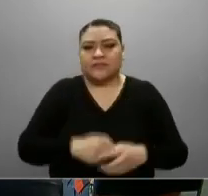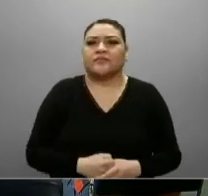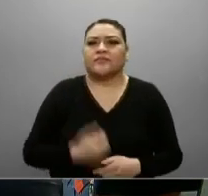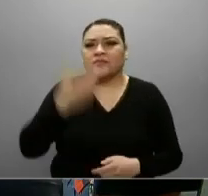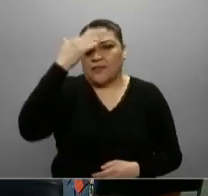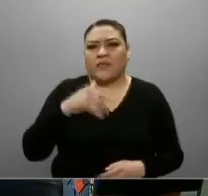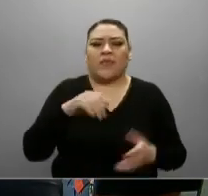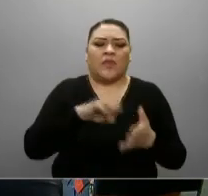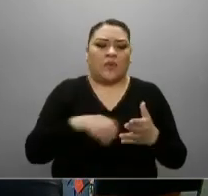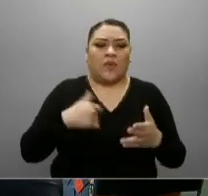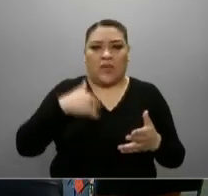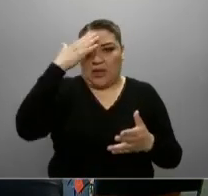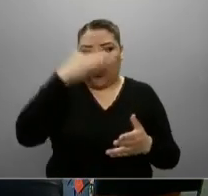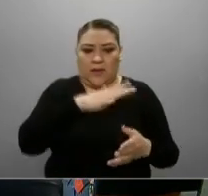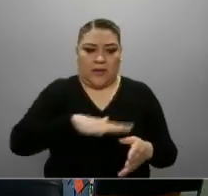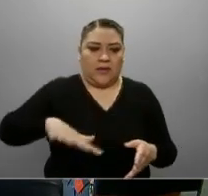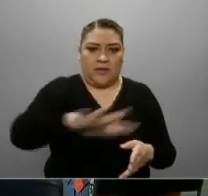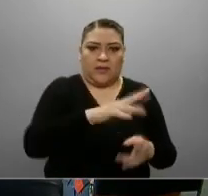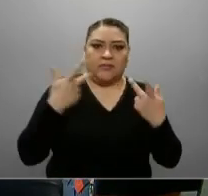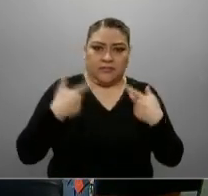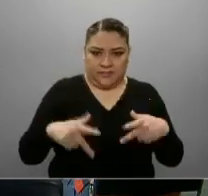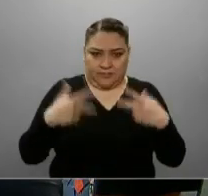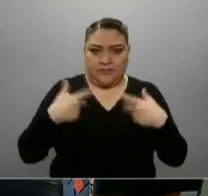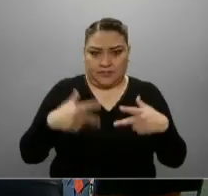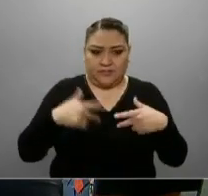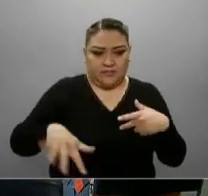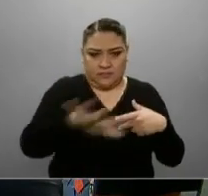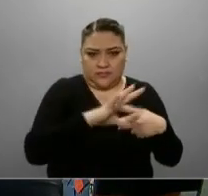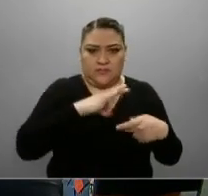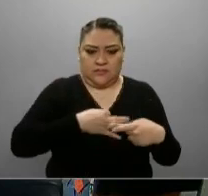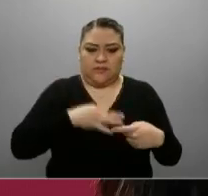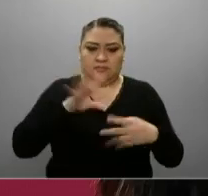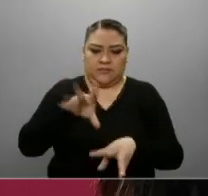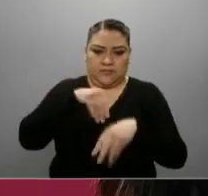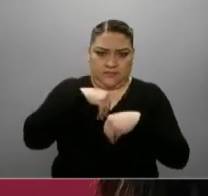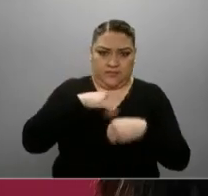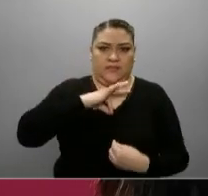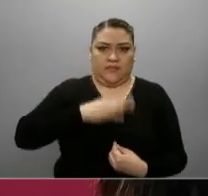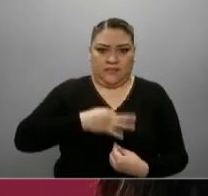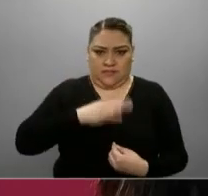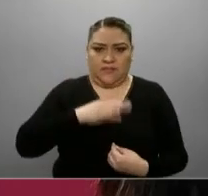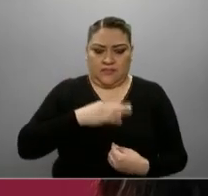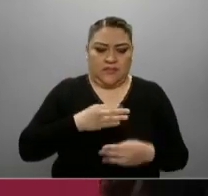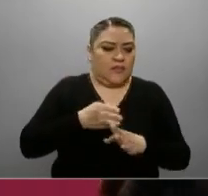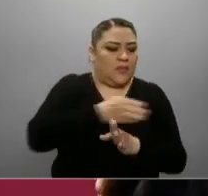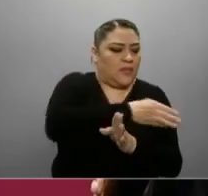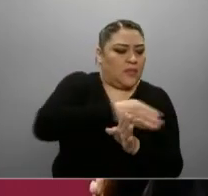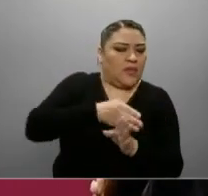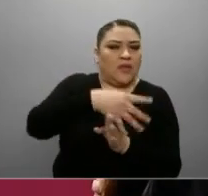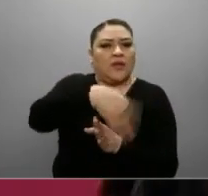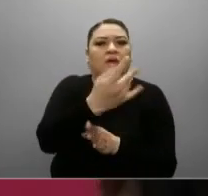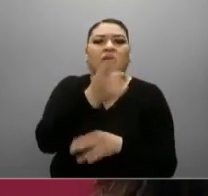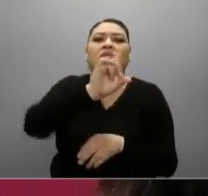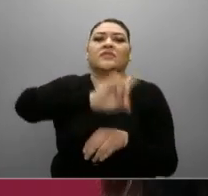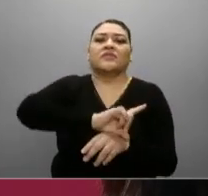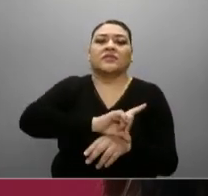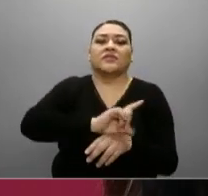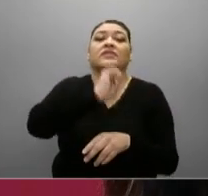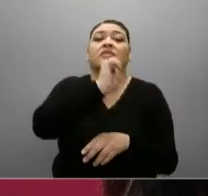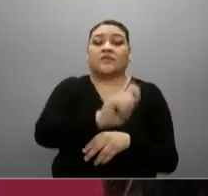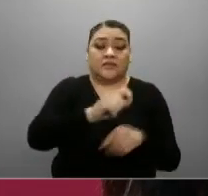proporción, 3/4 partes de las personas han sido infectadas con el virus en los últimos 14 días. Esto quiere decir que son